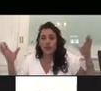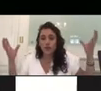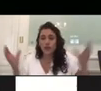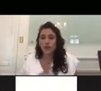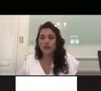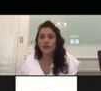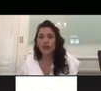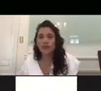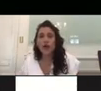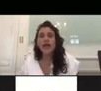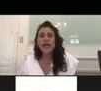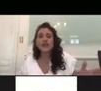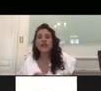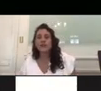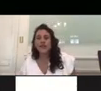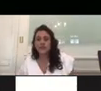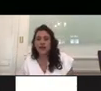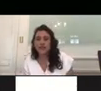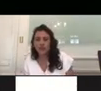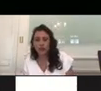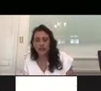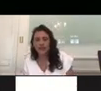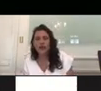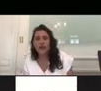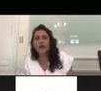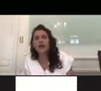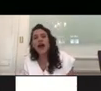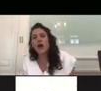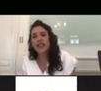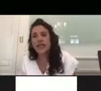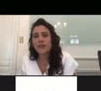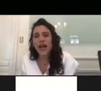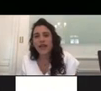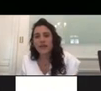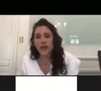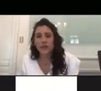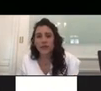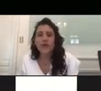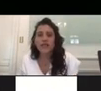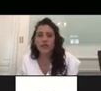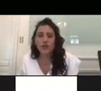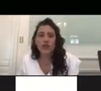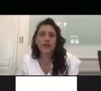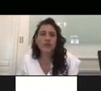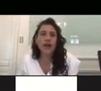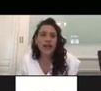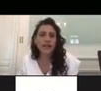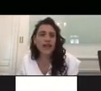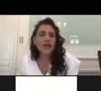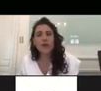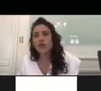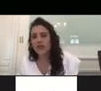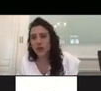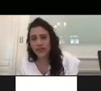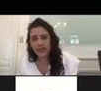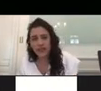tiempo, y son las novedades más importantes de Nueva York, aunque siempre hay, bueno, pues nuevas exposiciones temporales, nuevos restaurantes